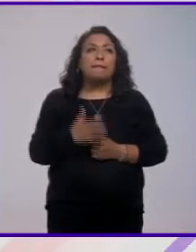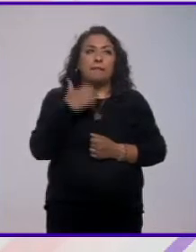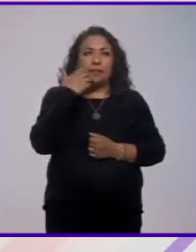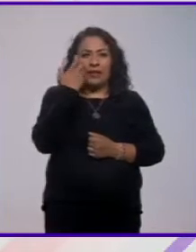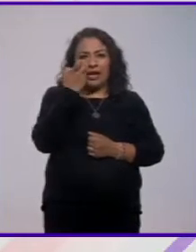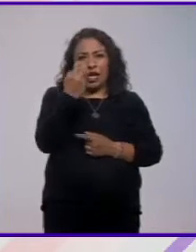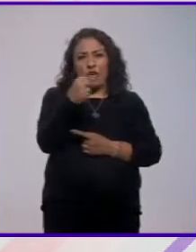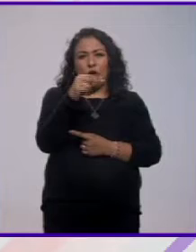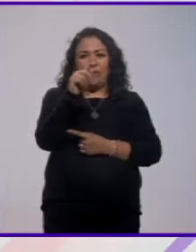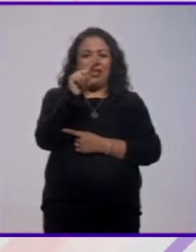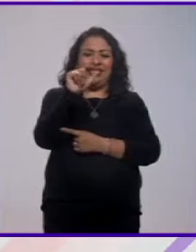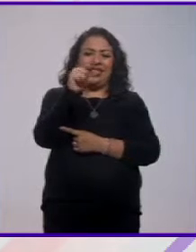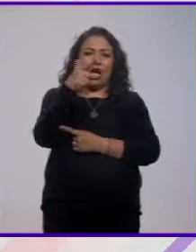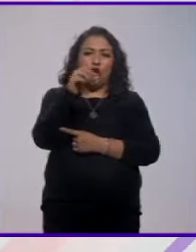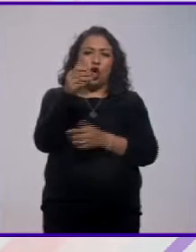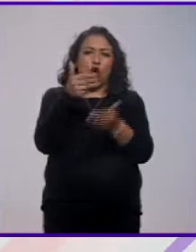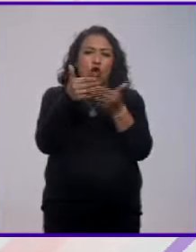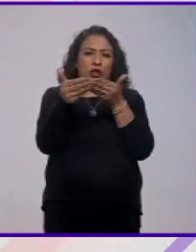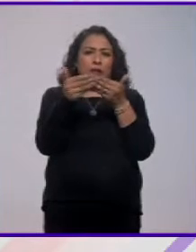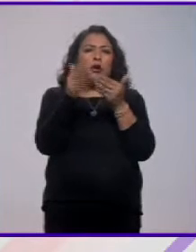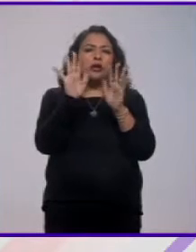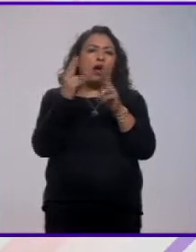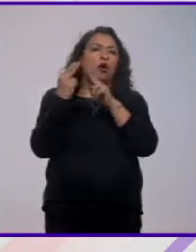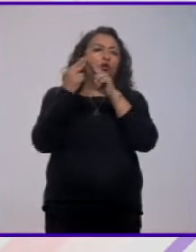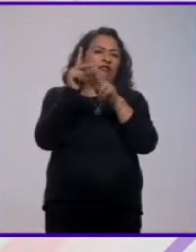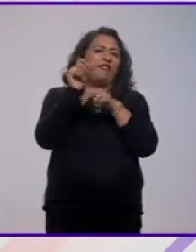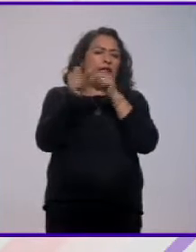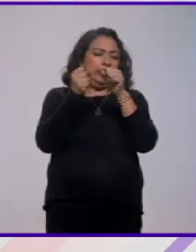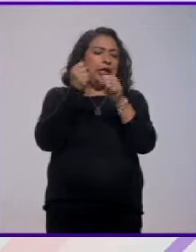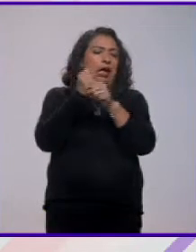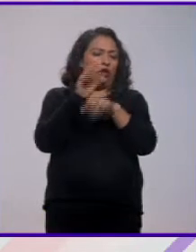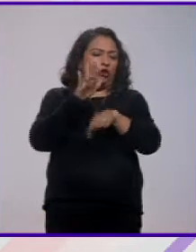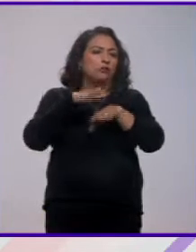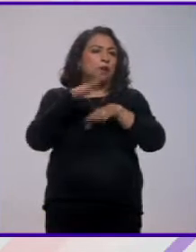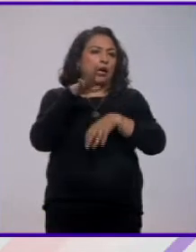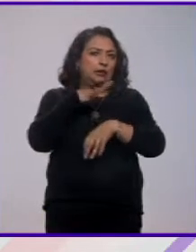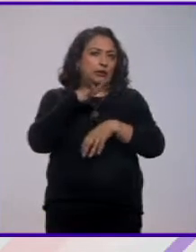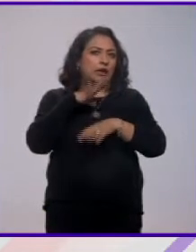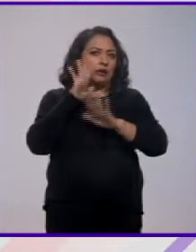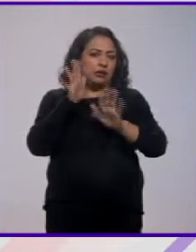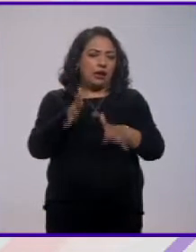llama tango contemporáneo, que si bien ya tiene más de 20 años, es,